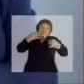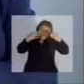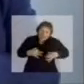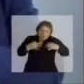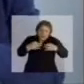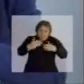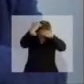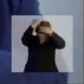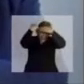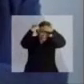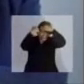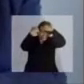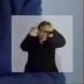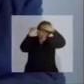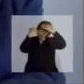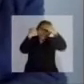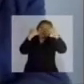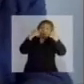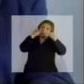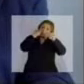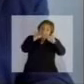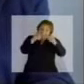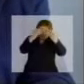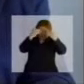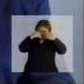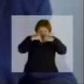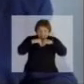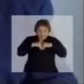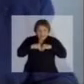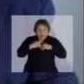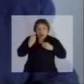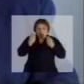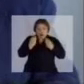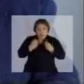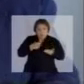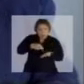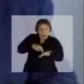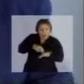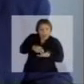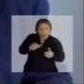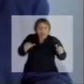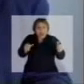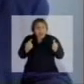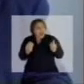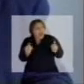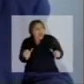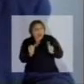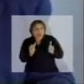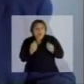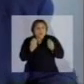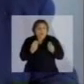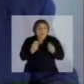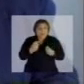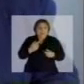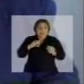seguridad Dentro de nuestra Cabeza Dentro de nuestra Manera de proceder Que la